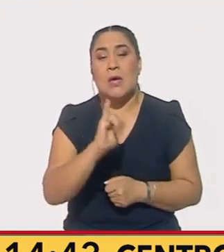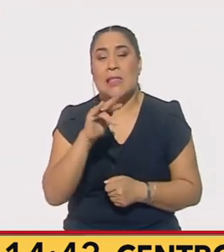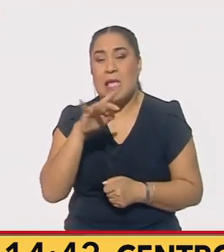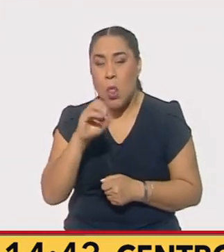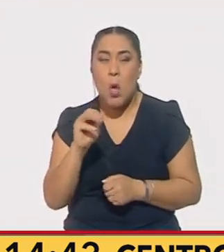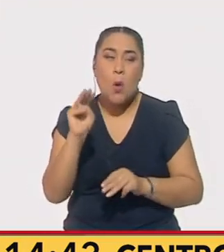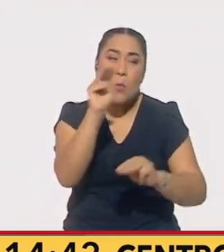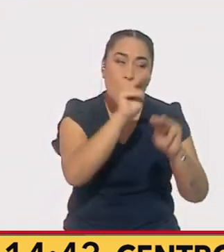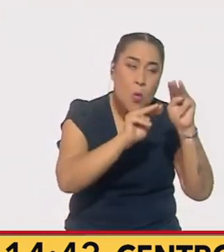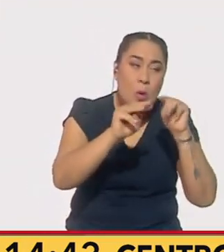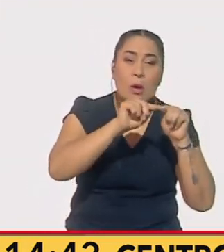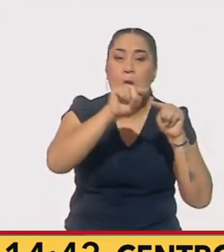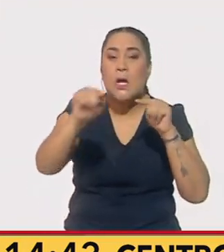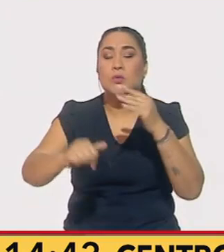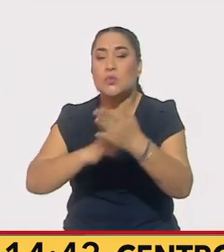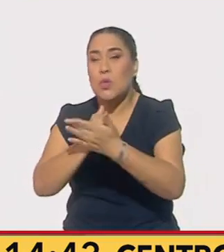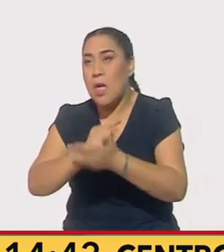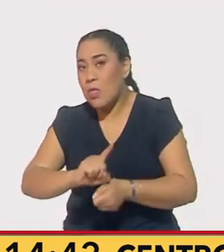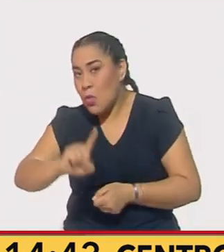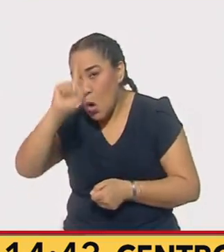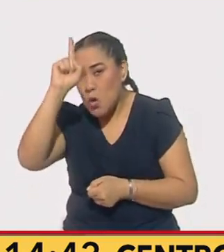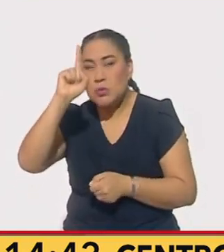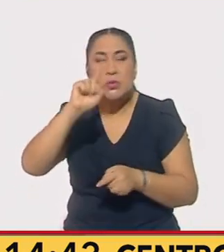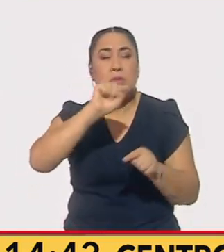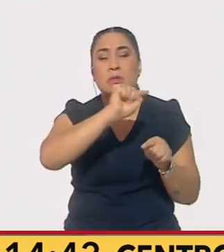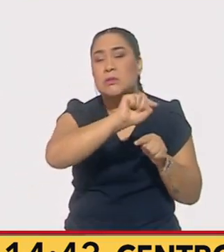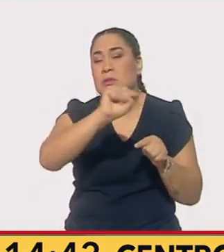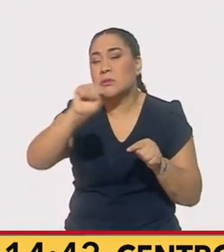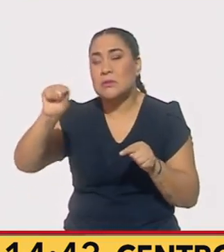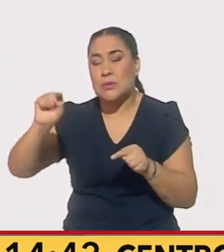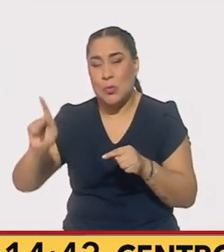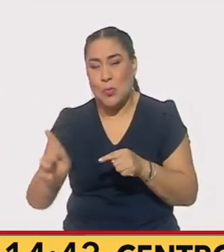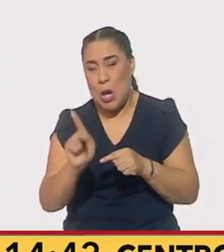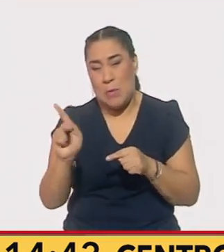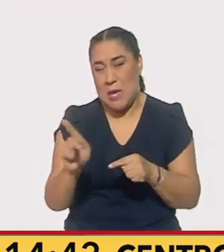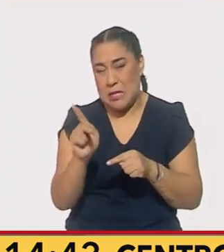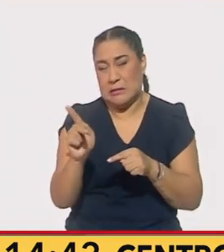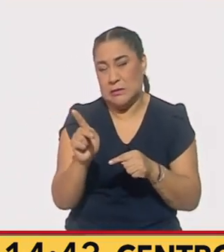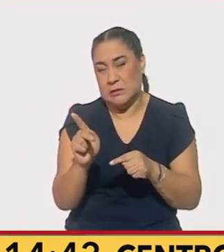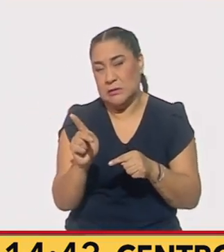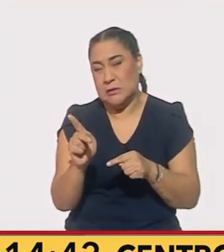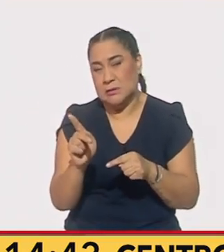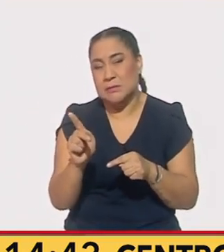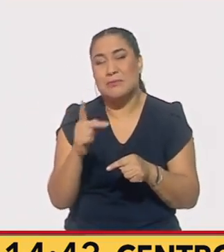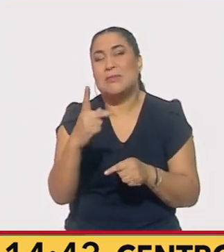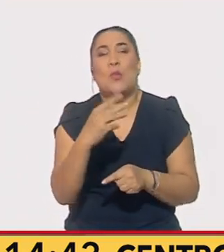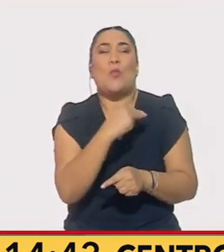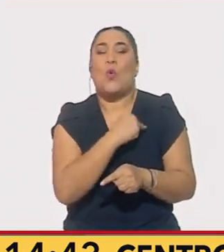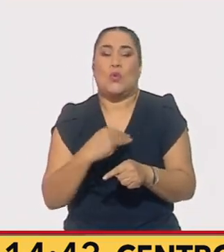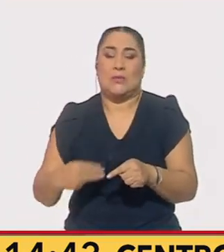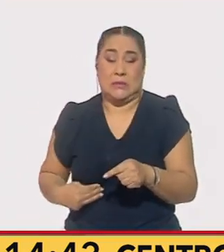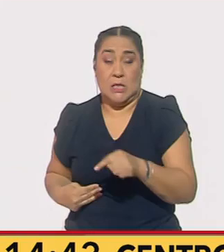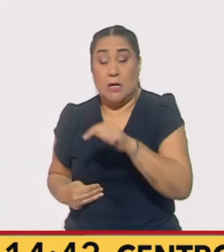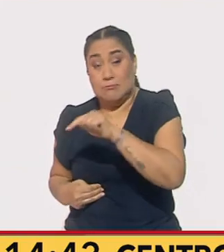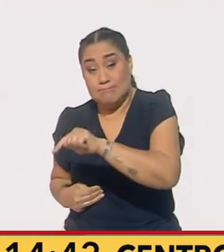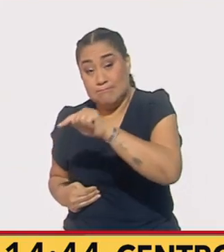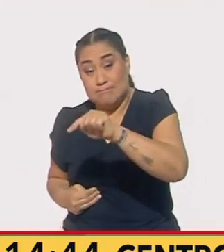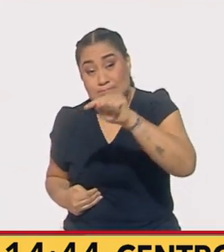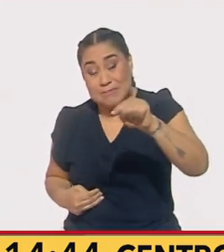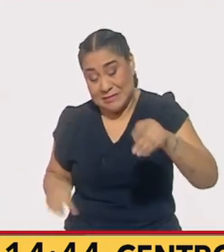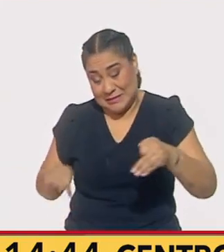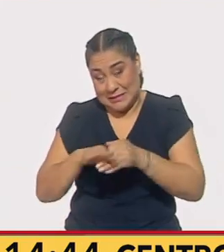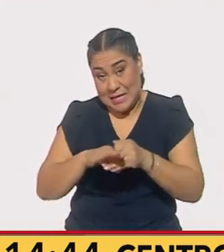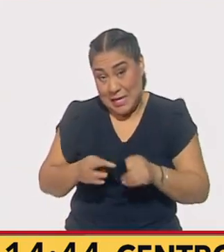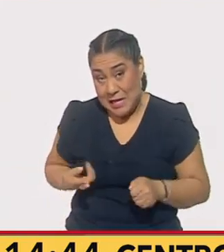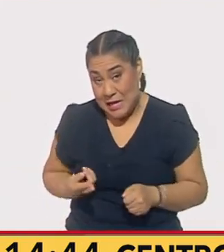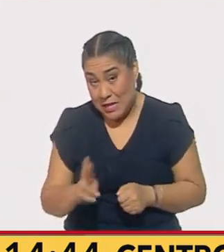montañas o Ciudad de Dios o otras poblaciones, digamos, especie de municipios alrededor de Río de